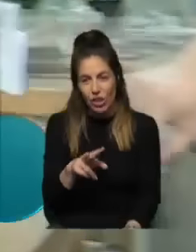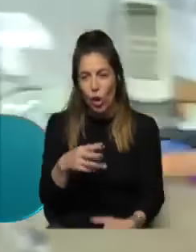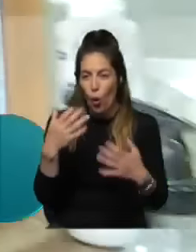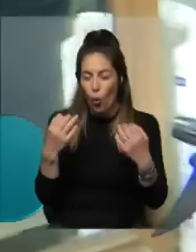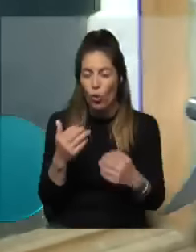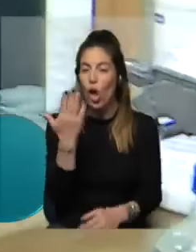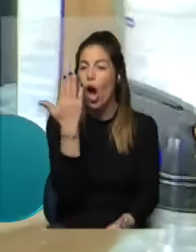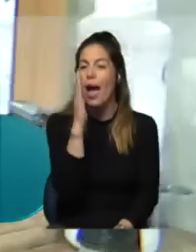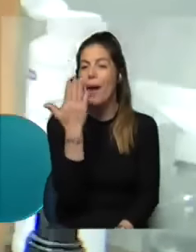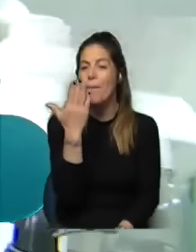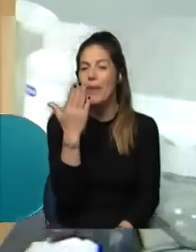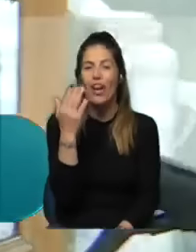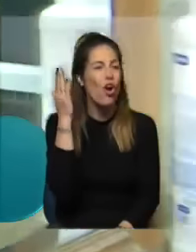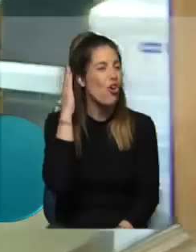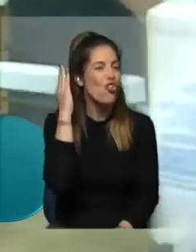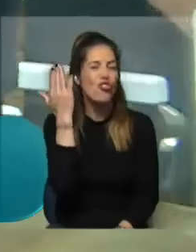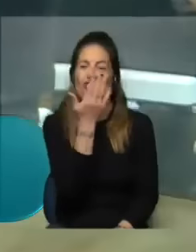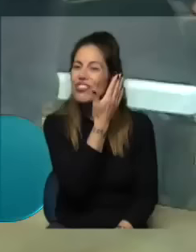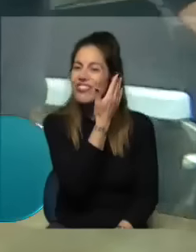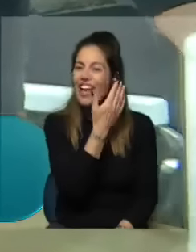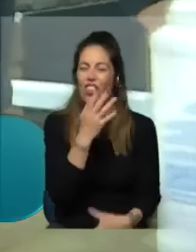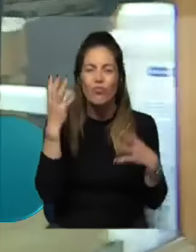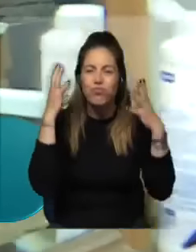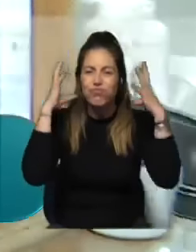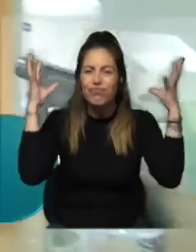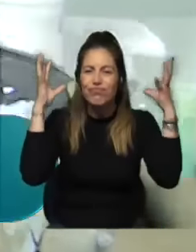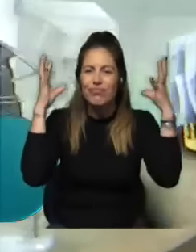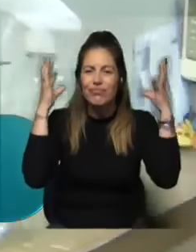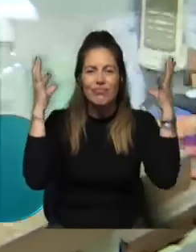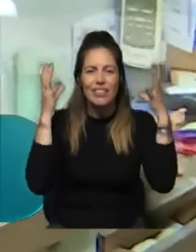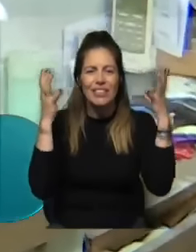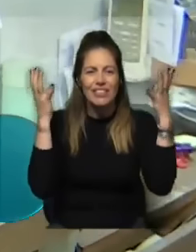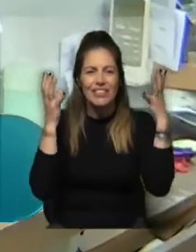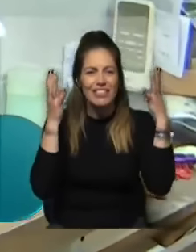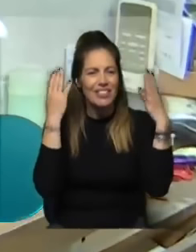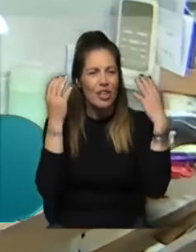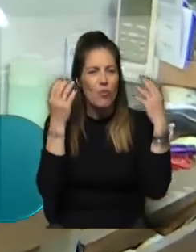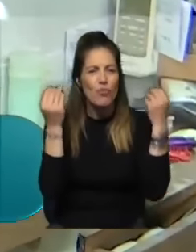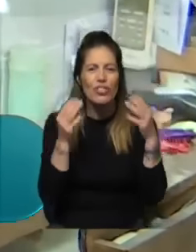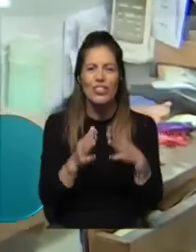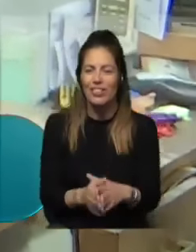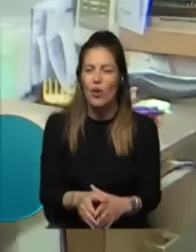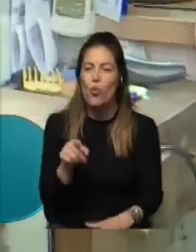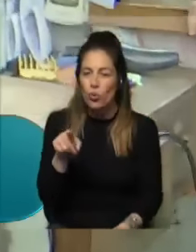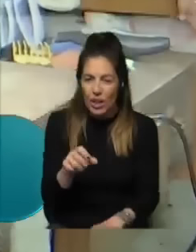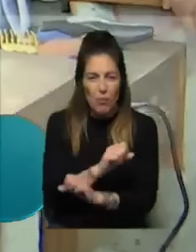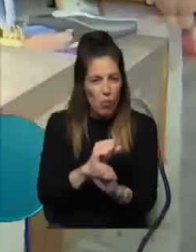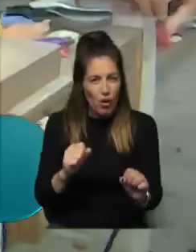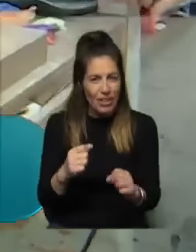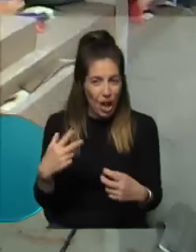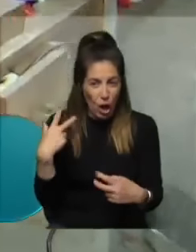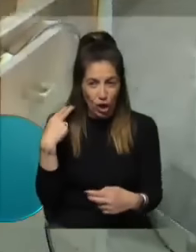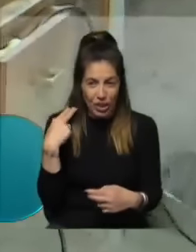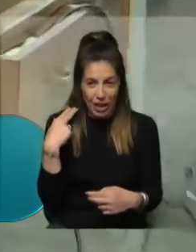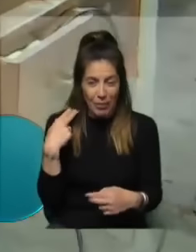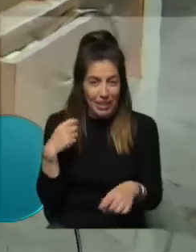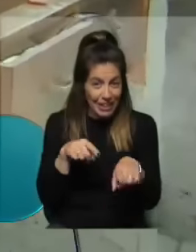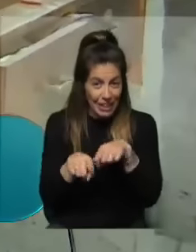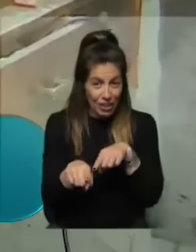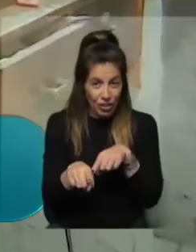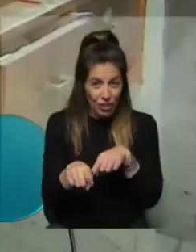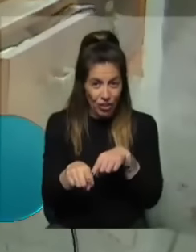justamente al espejo, que acá a los costados el pastizal creció, ¿verdad? Bastante, tengo un par de yuyo acá. ¿Usted se anima a cortármelo al aire, Tano, o no? ¿O